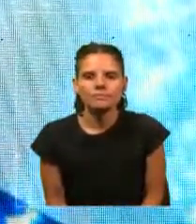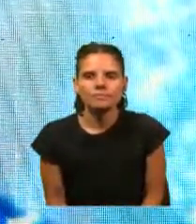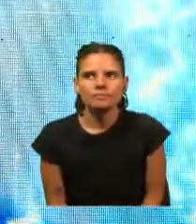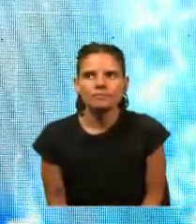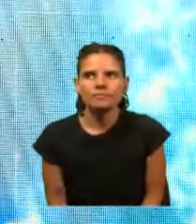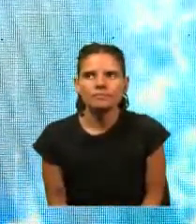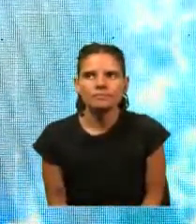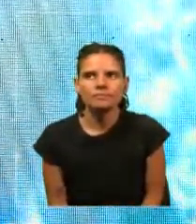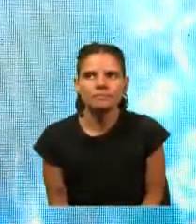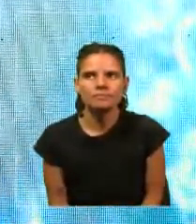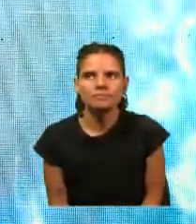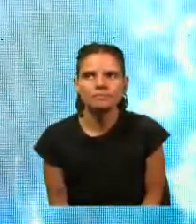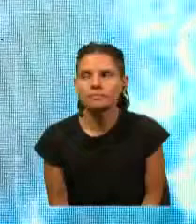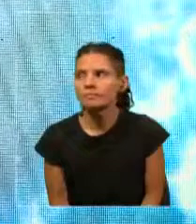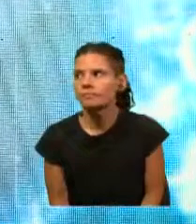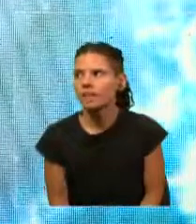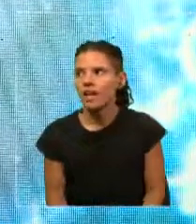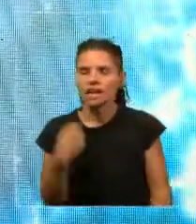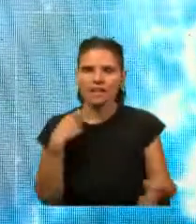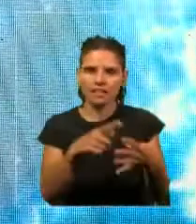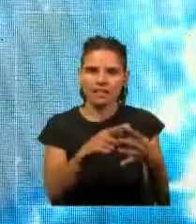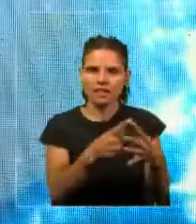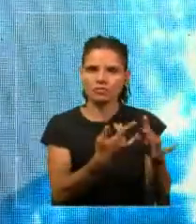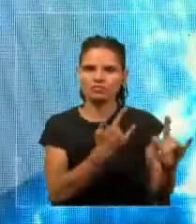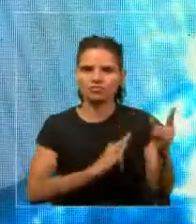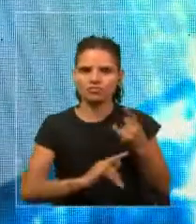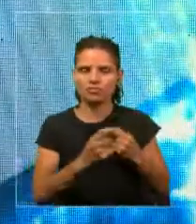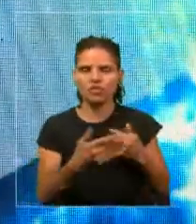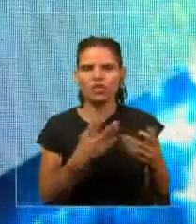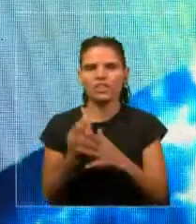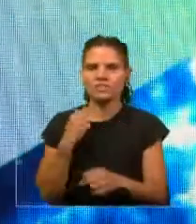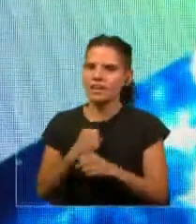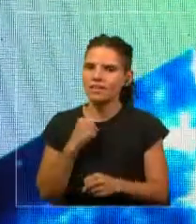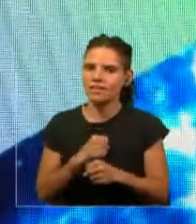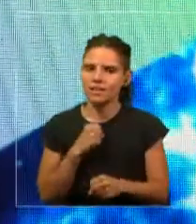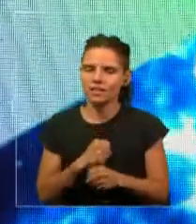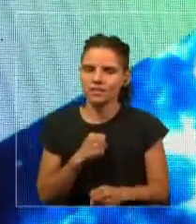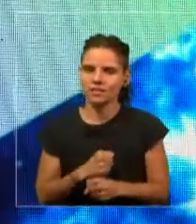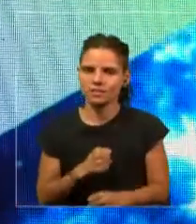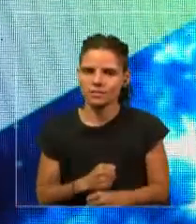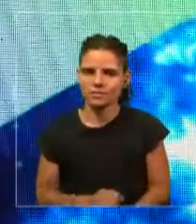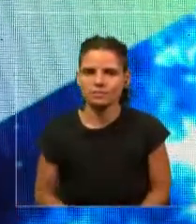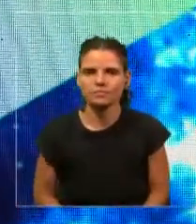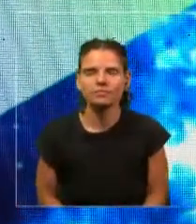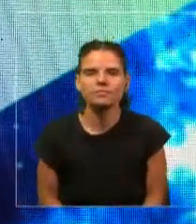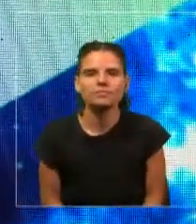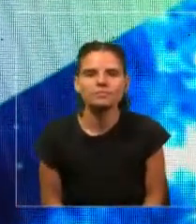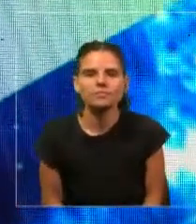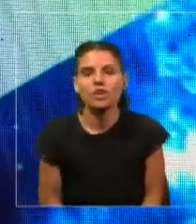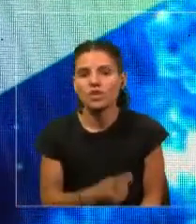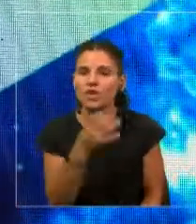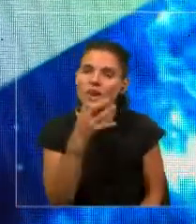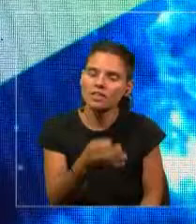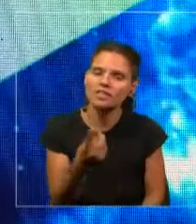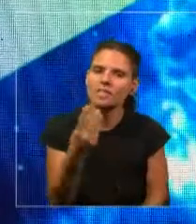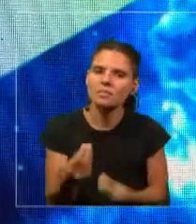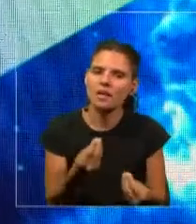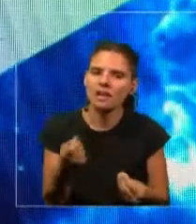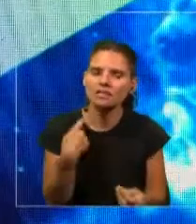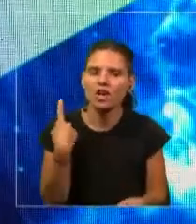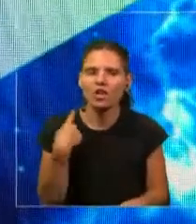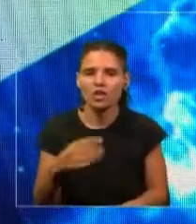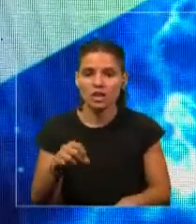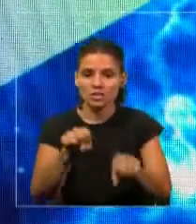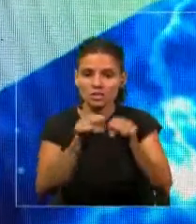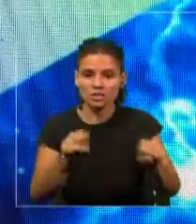en ese estado coercitivo en el mundo del trabajo. Voy a contar un poco lo que ocurre con la inteligencia